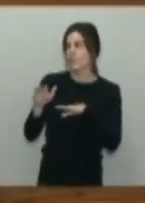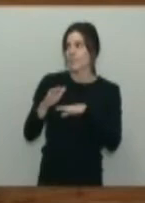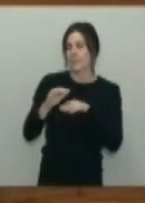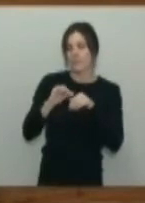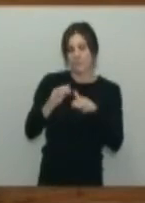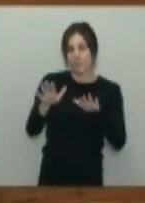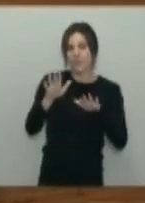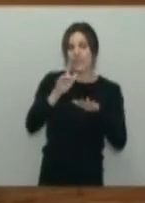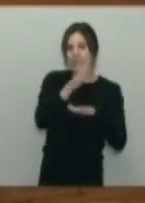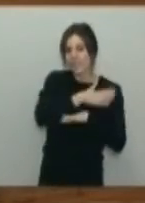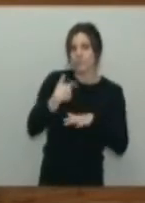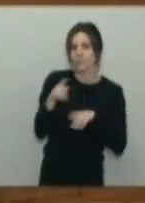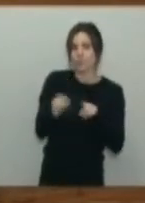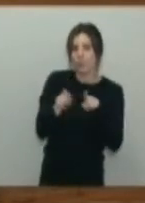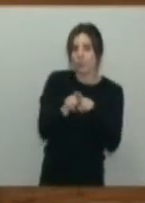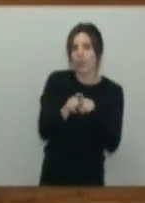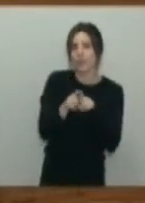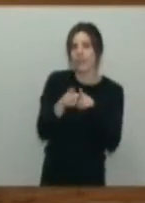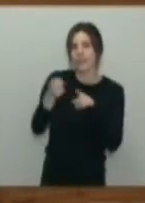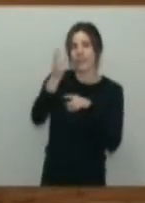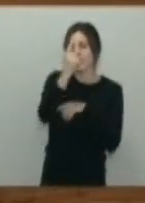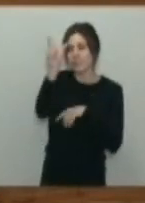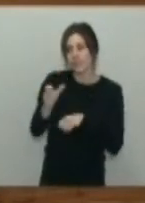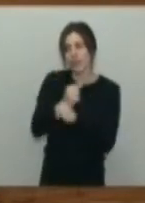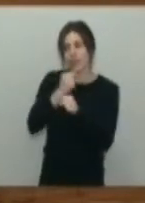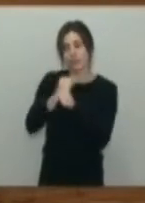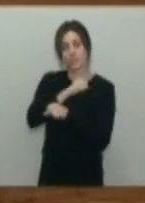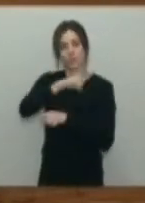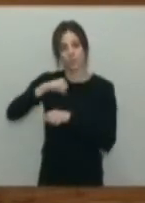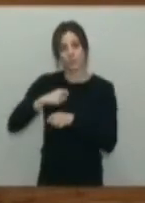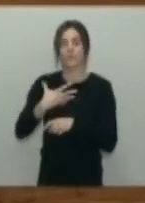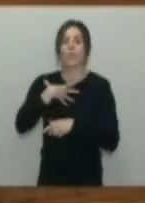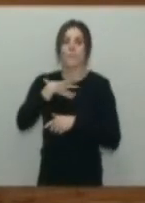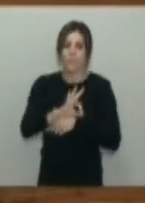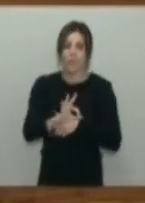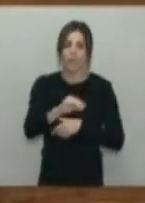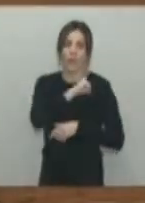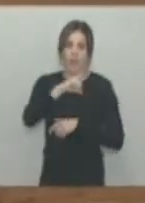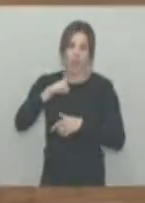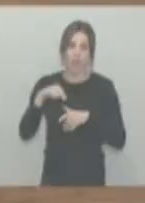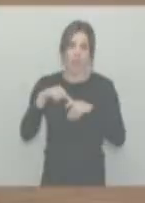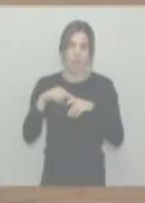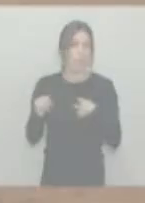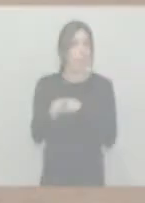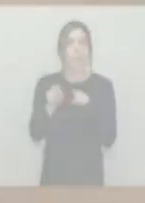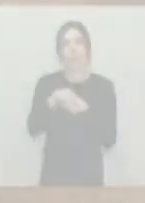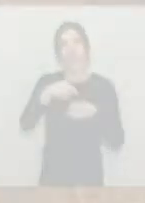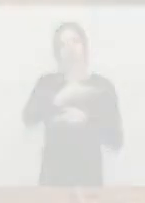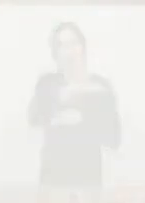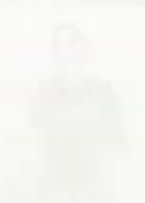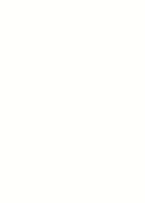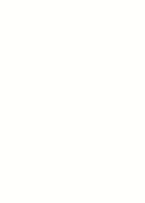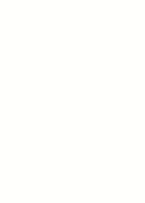de un adecuado cauce de participación con el que ya cuentan en muchas otras comunidades autónomas. Muchas gracias.